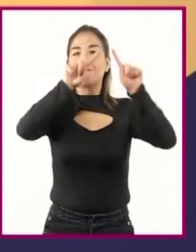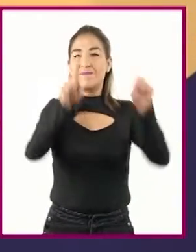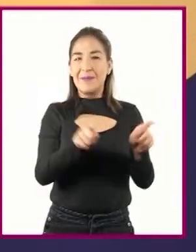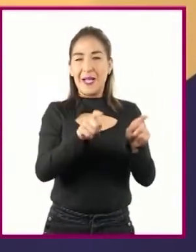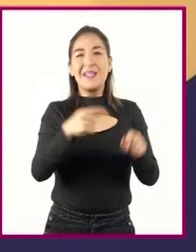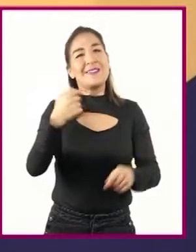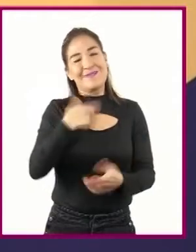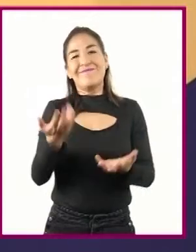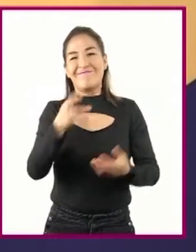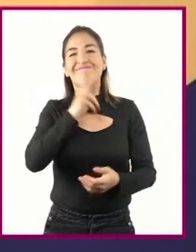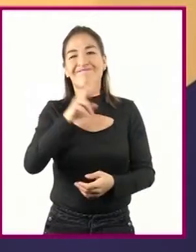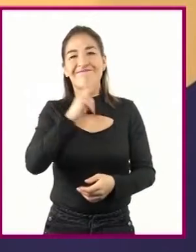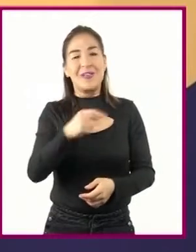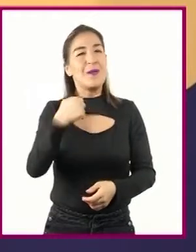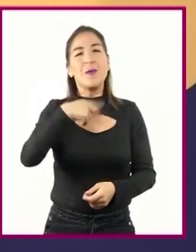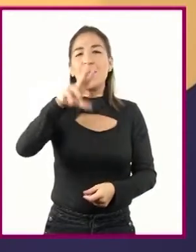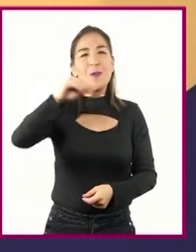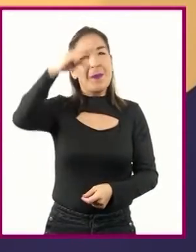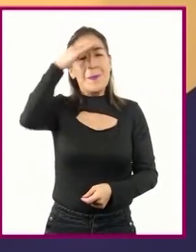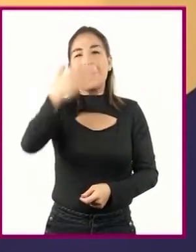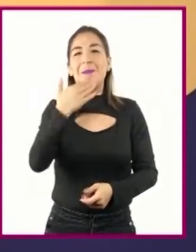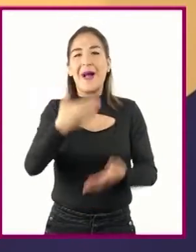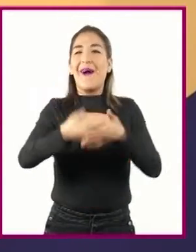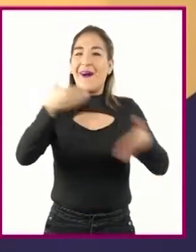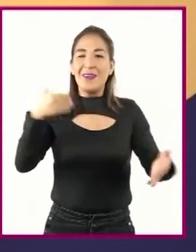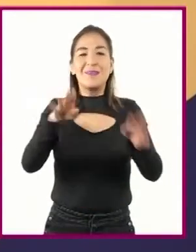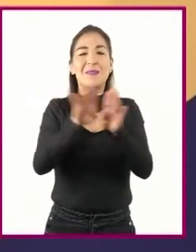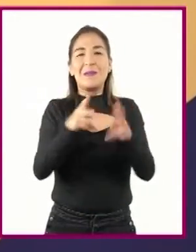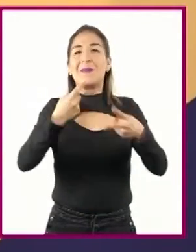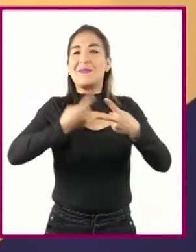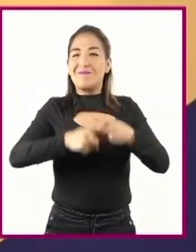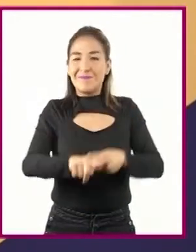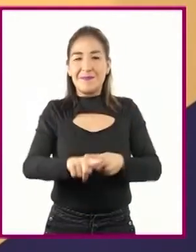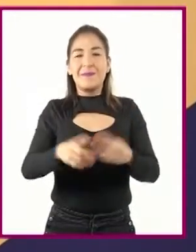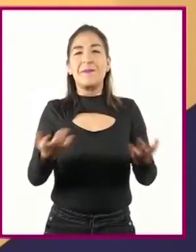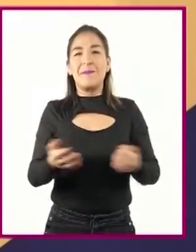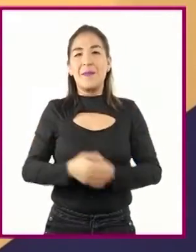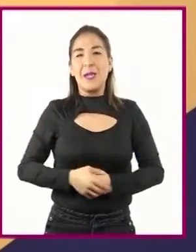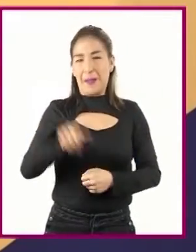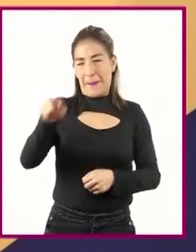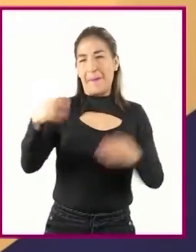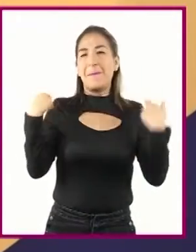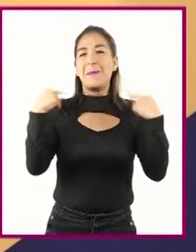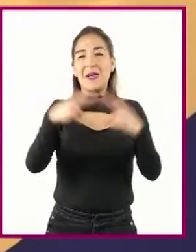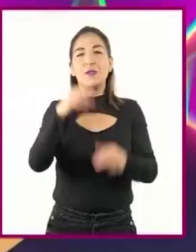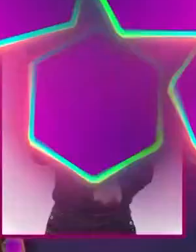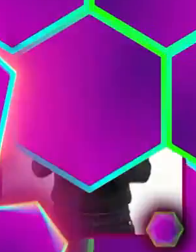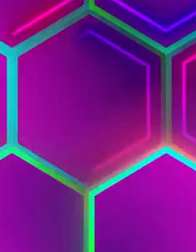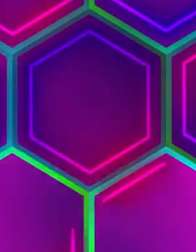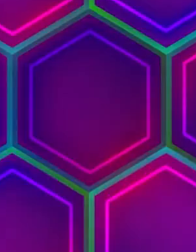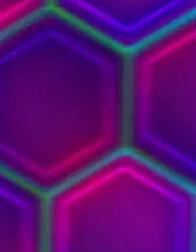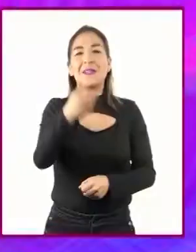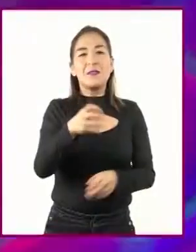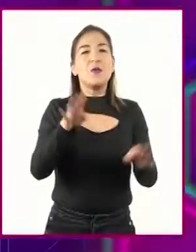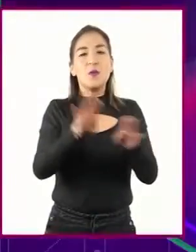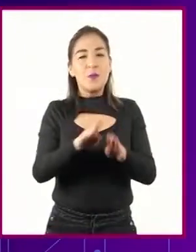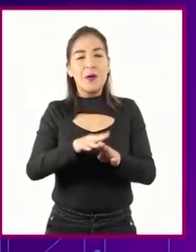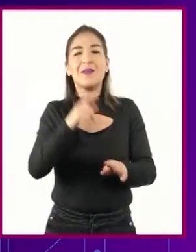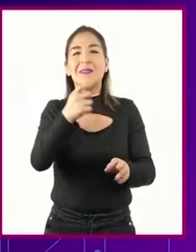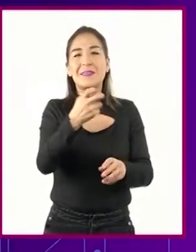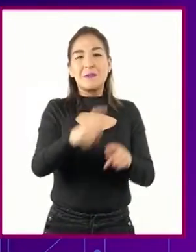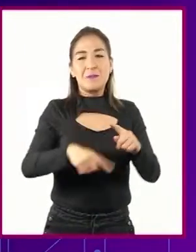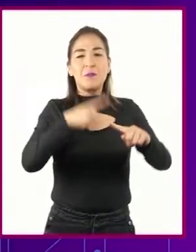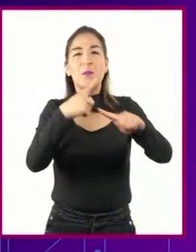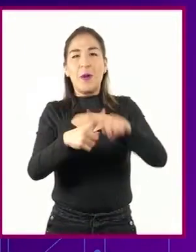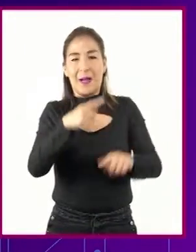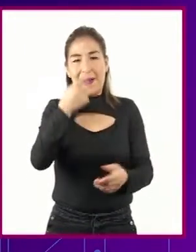Me apresuré y no pensé bien cómo tenía que comenzar. ¿Qué le parece, profesor, si seguimos practicando con la siguiente